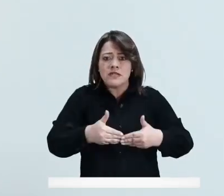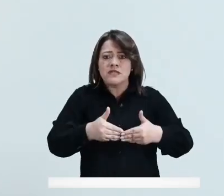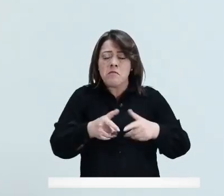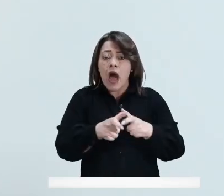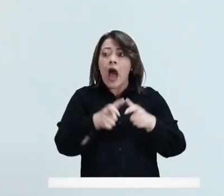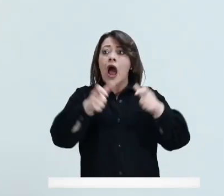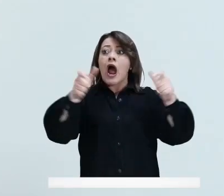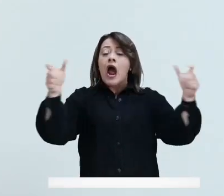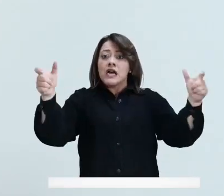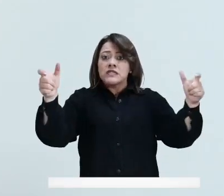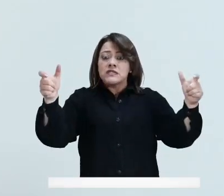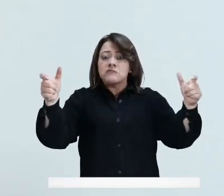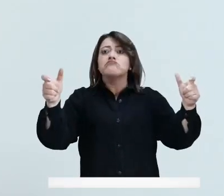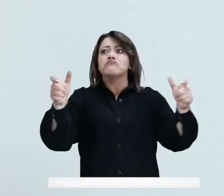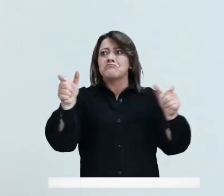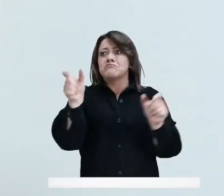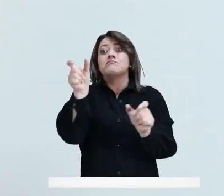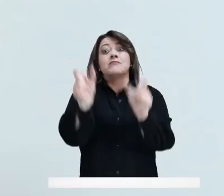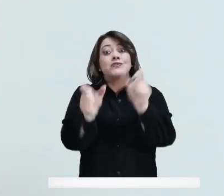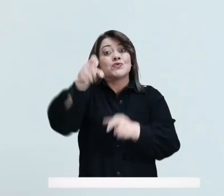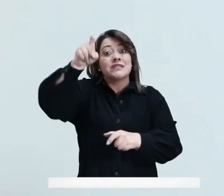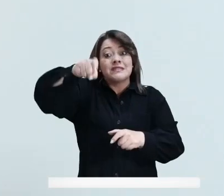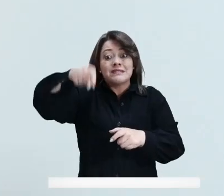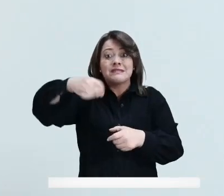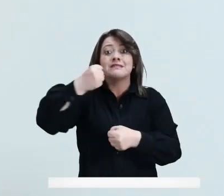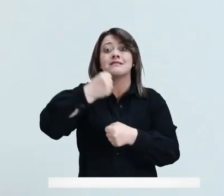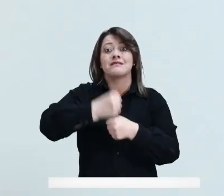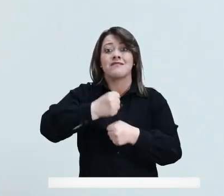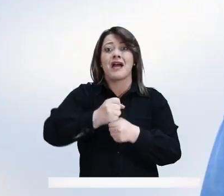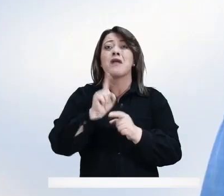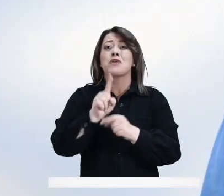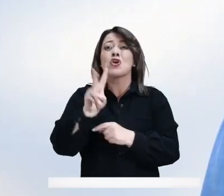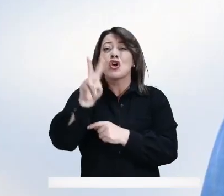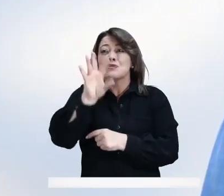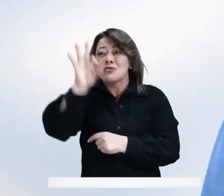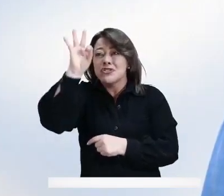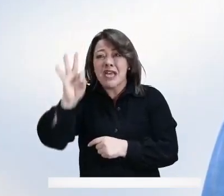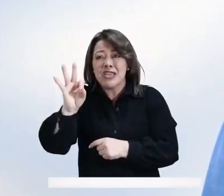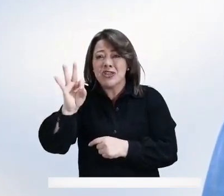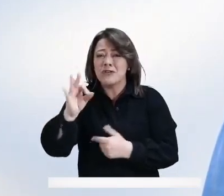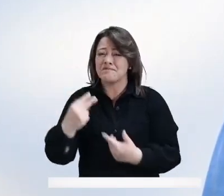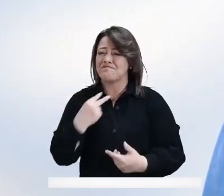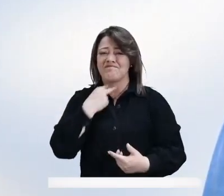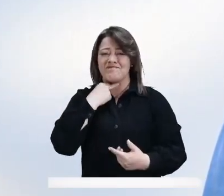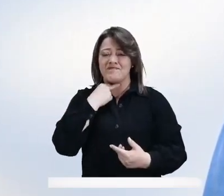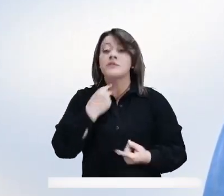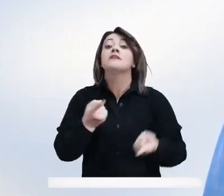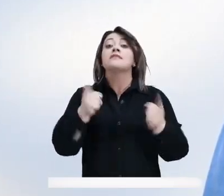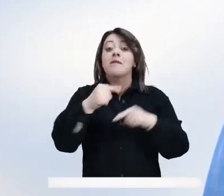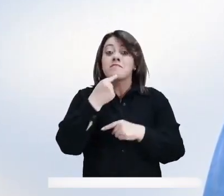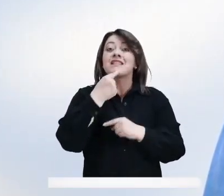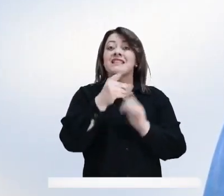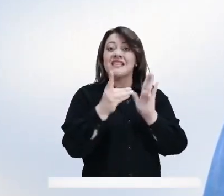que requieren trabajar para poder subsistir. Y el 4%